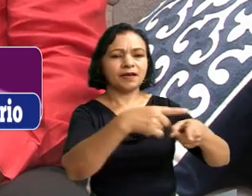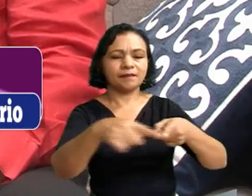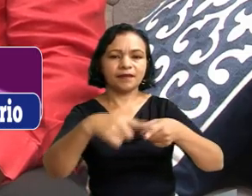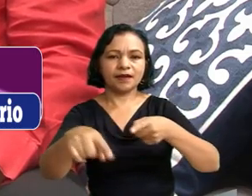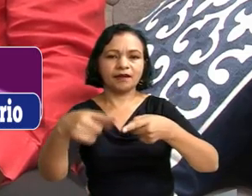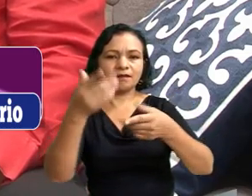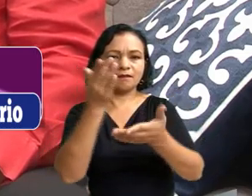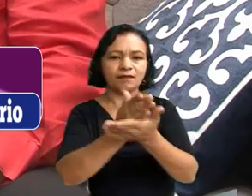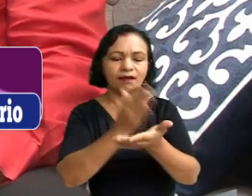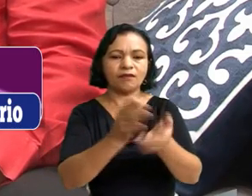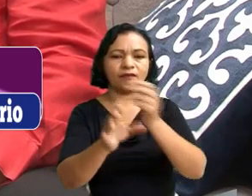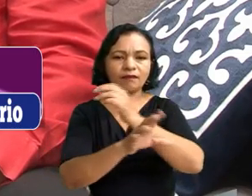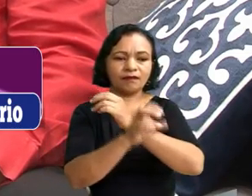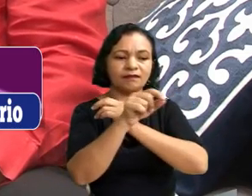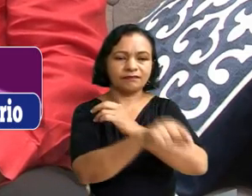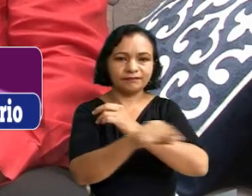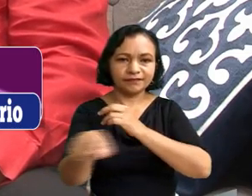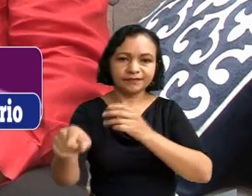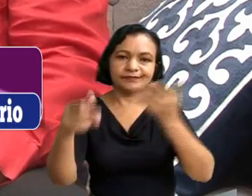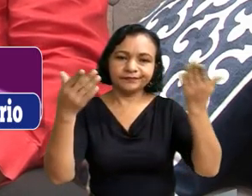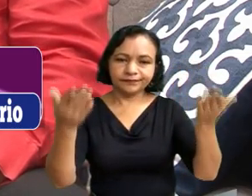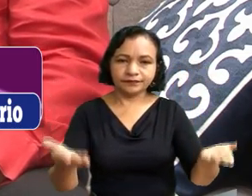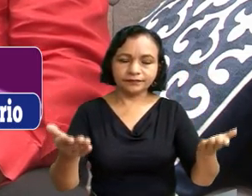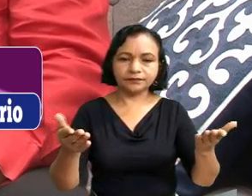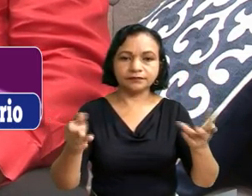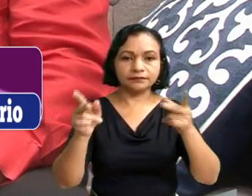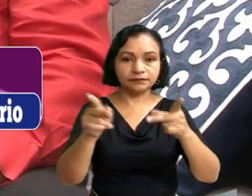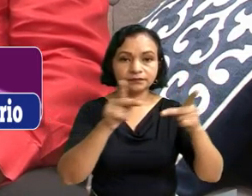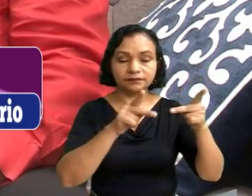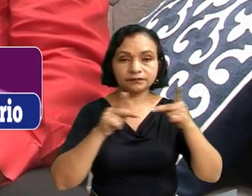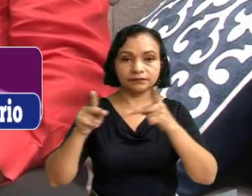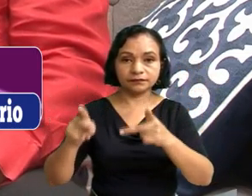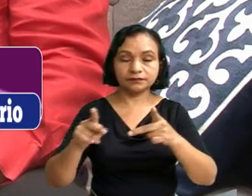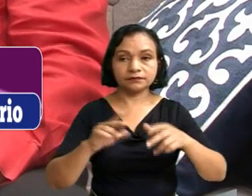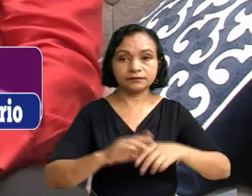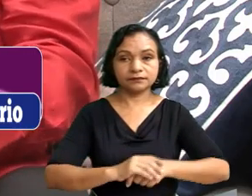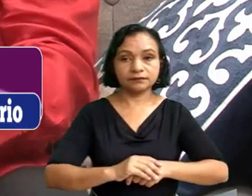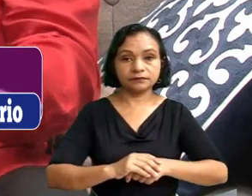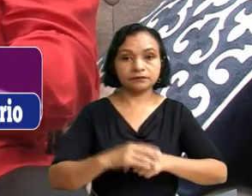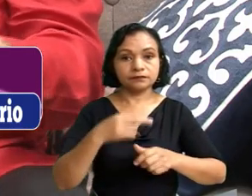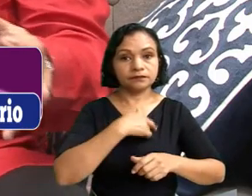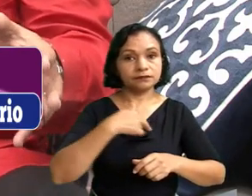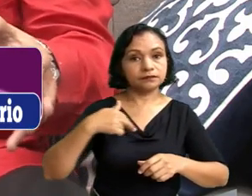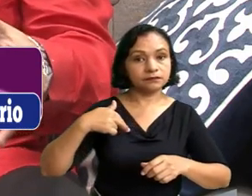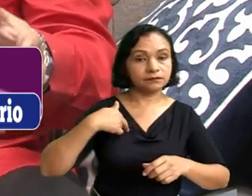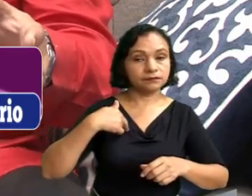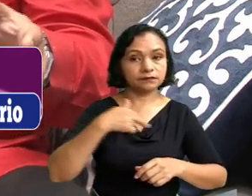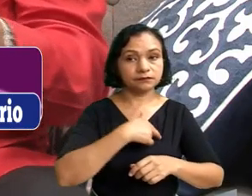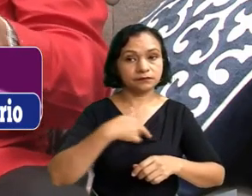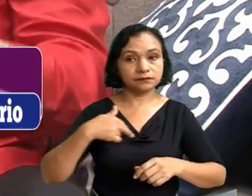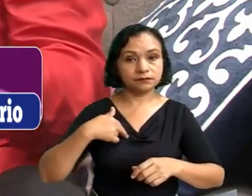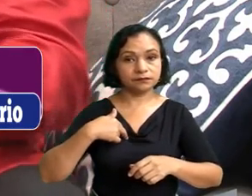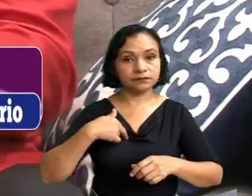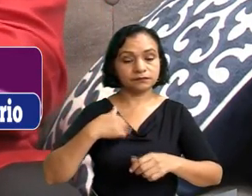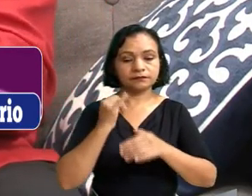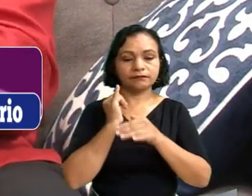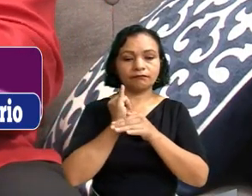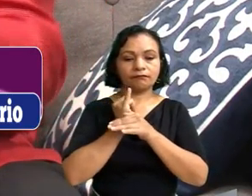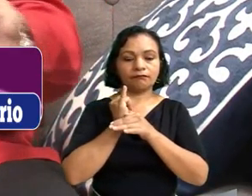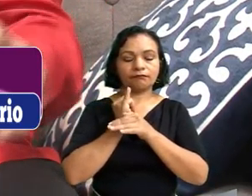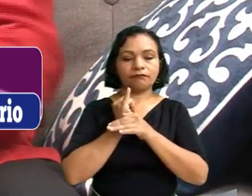ahí los que fomentaban desde las iglesias